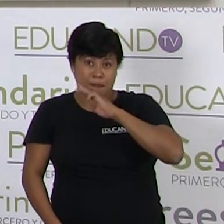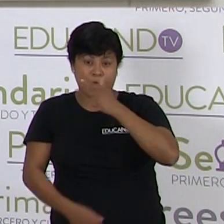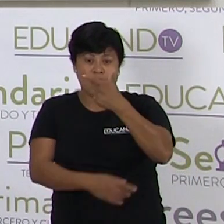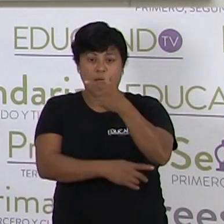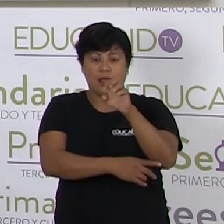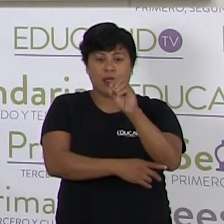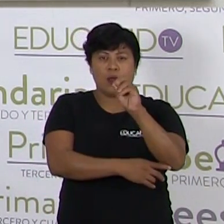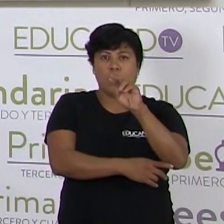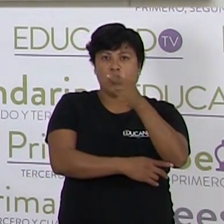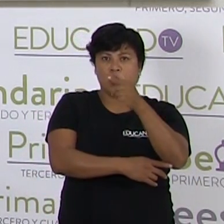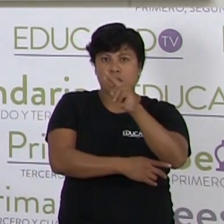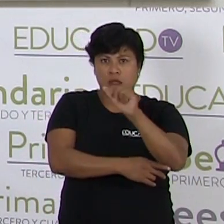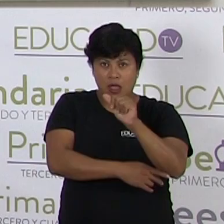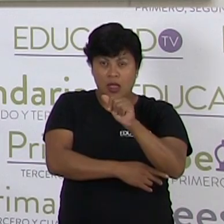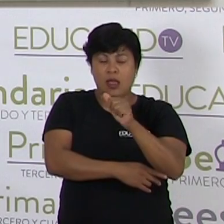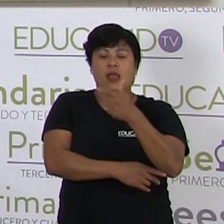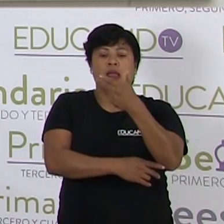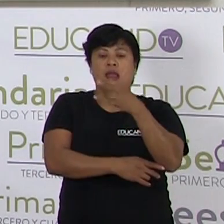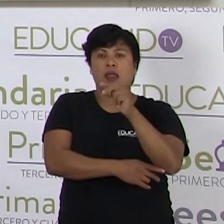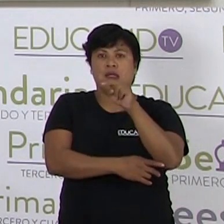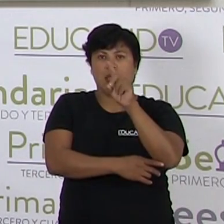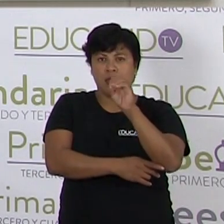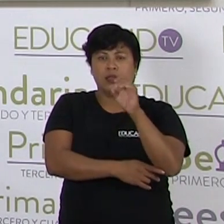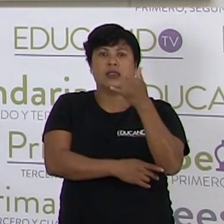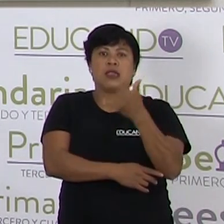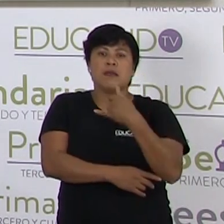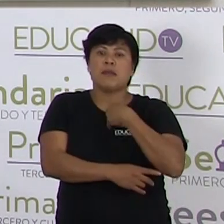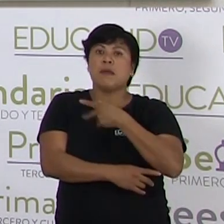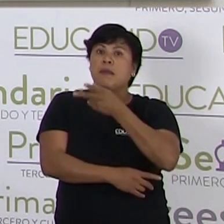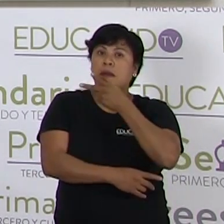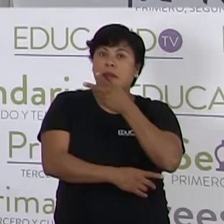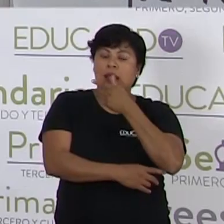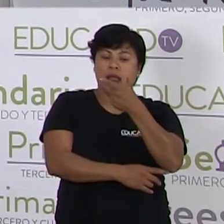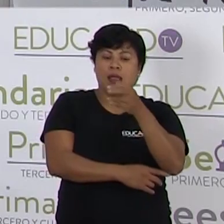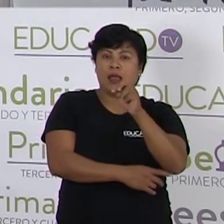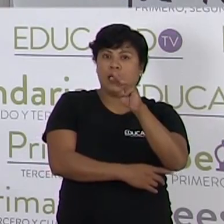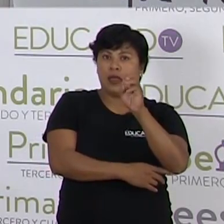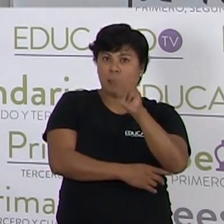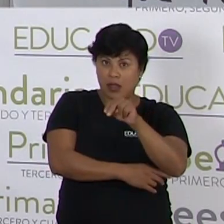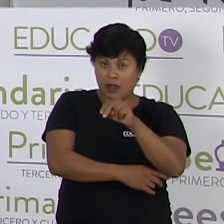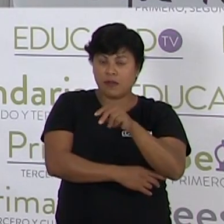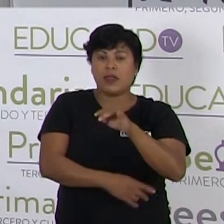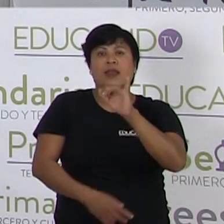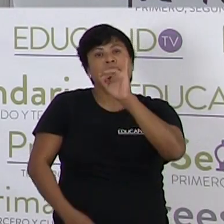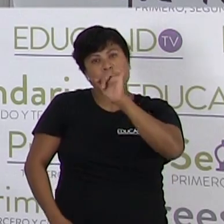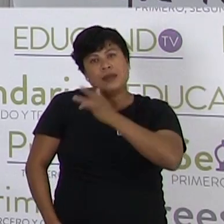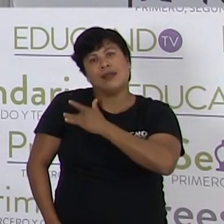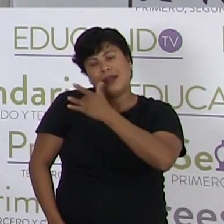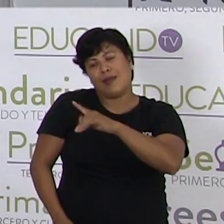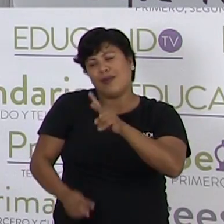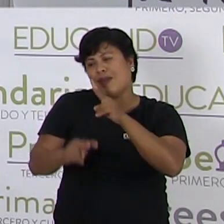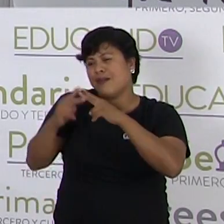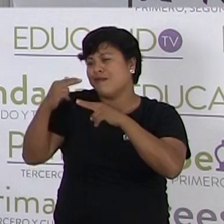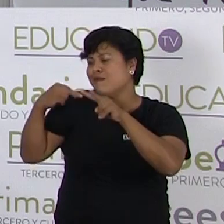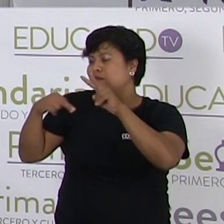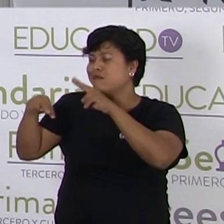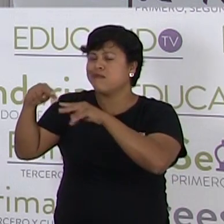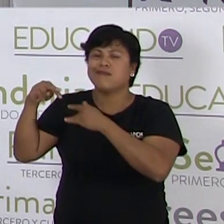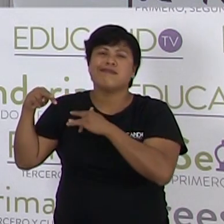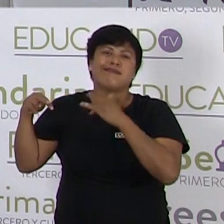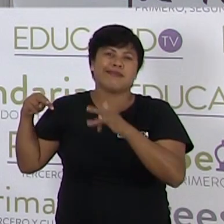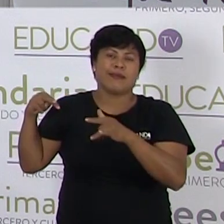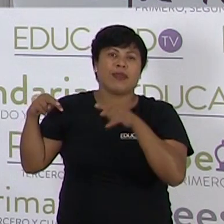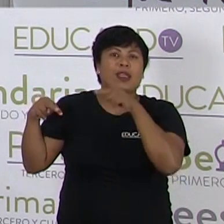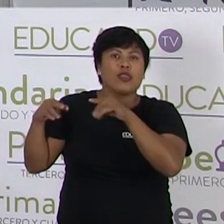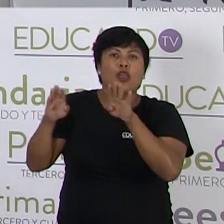Georgina Hernández Cruz y mi papá Germán Cruz Ramírez sí se enamoraron. Se